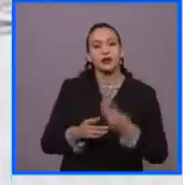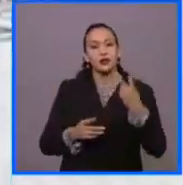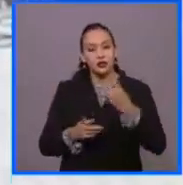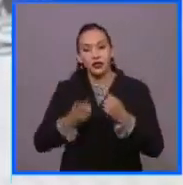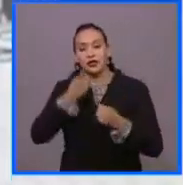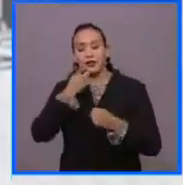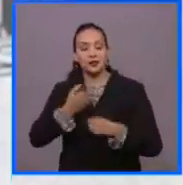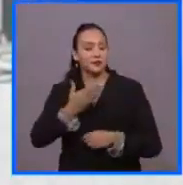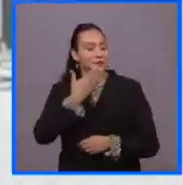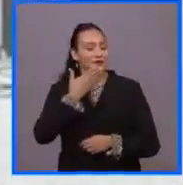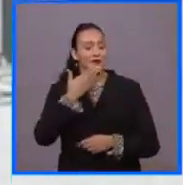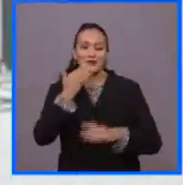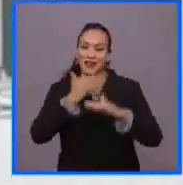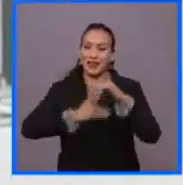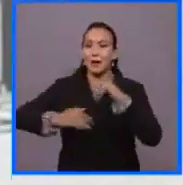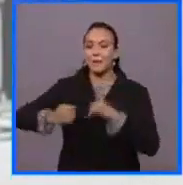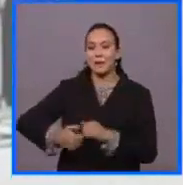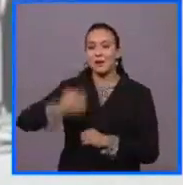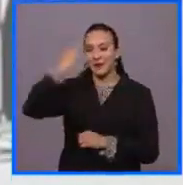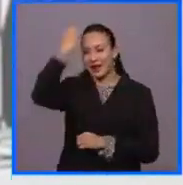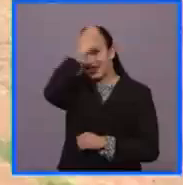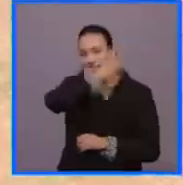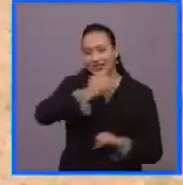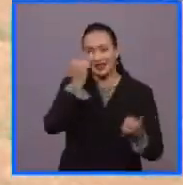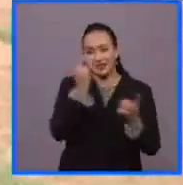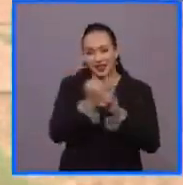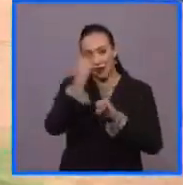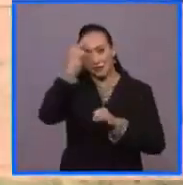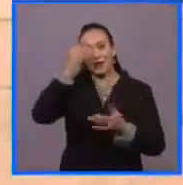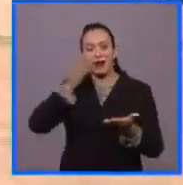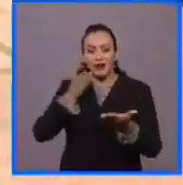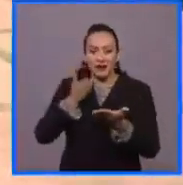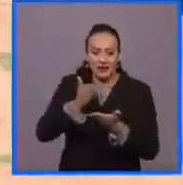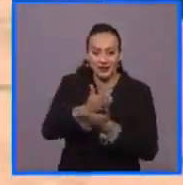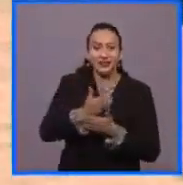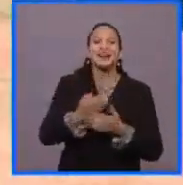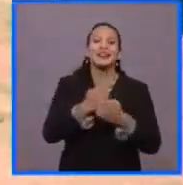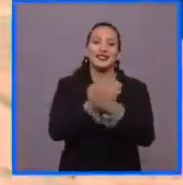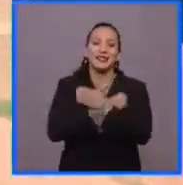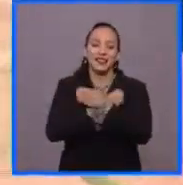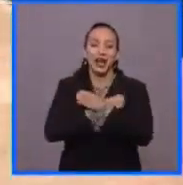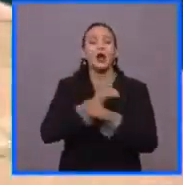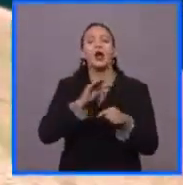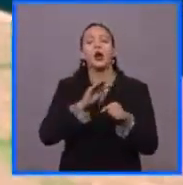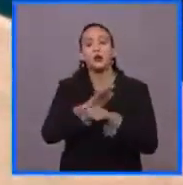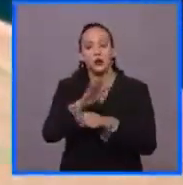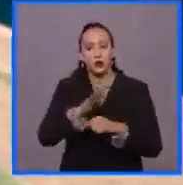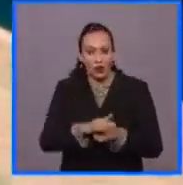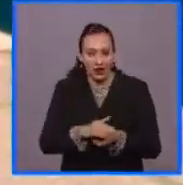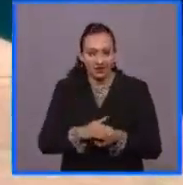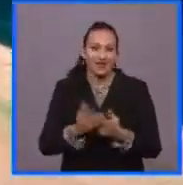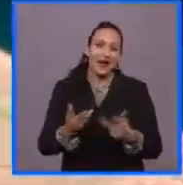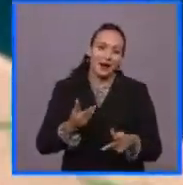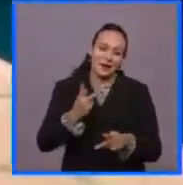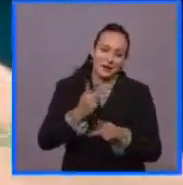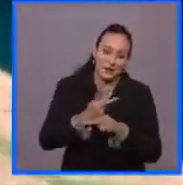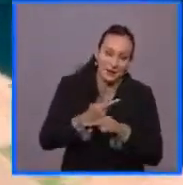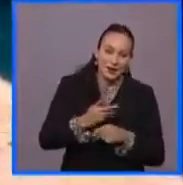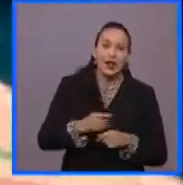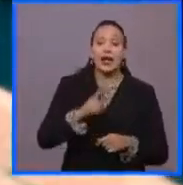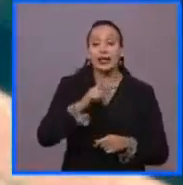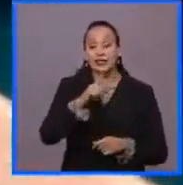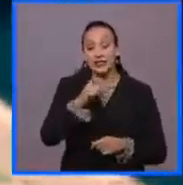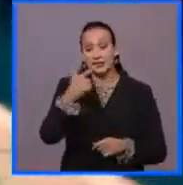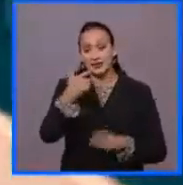de exitoso el primer examen en línea para ingresar a la educación media superior, pues se registró una participación de